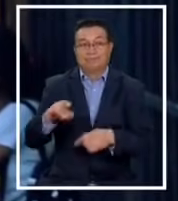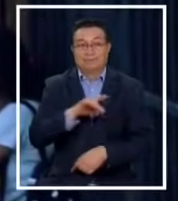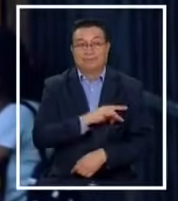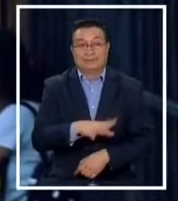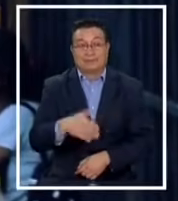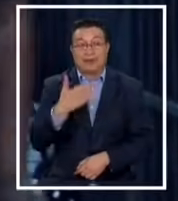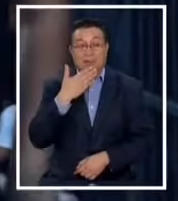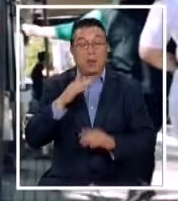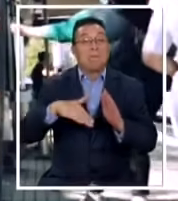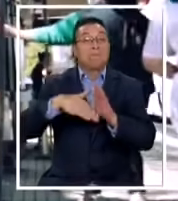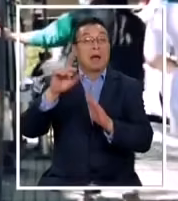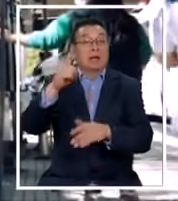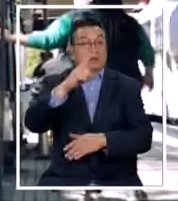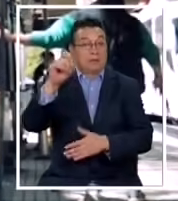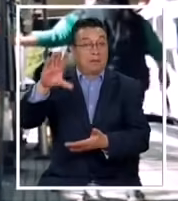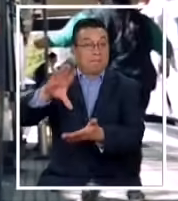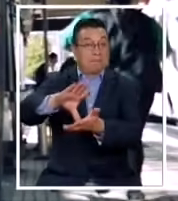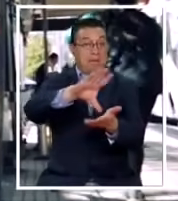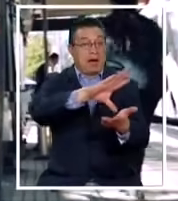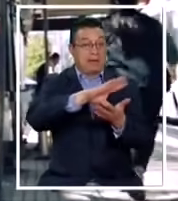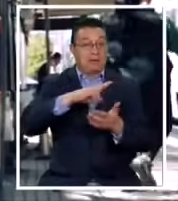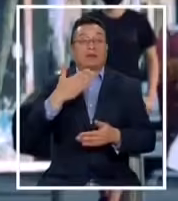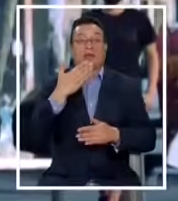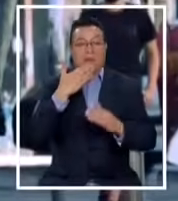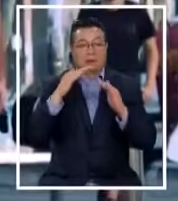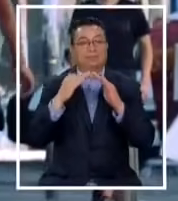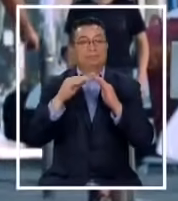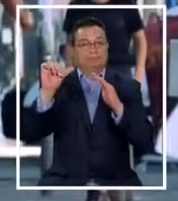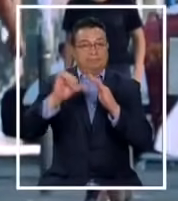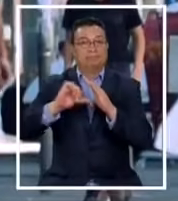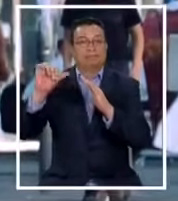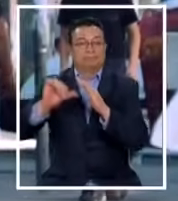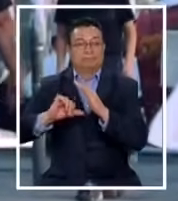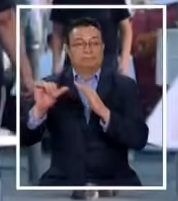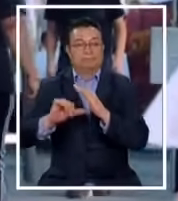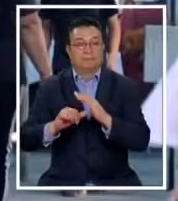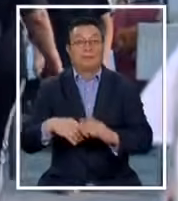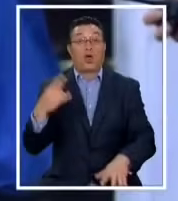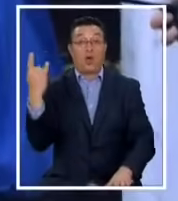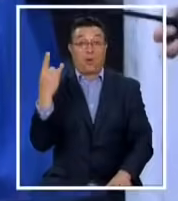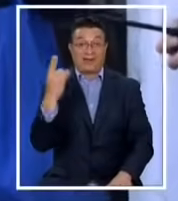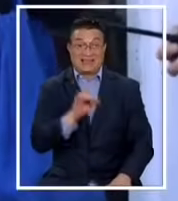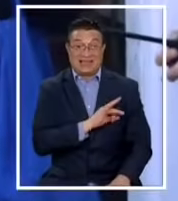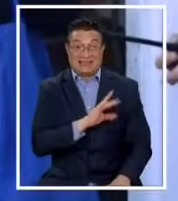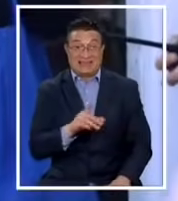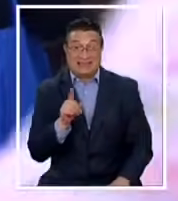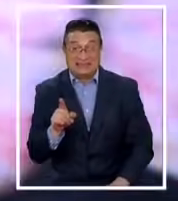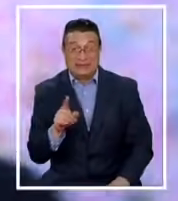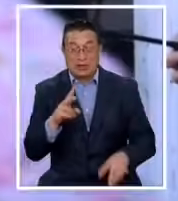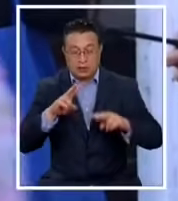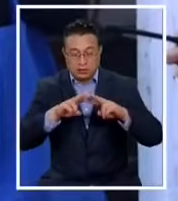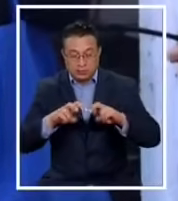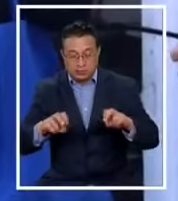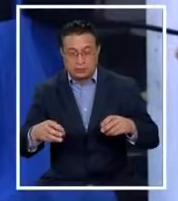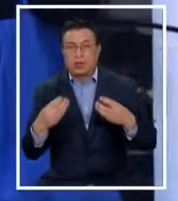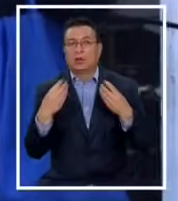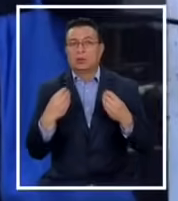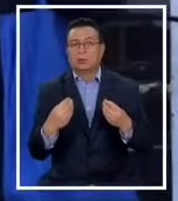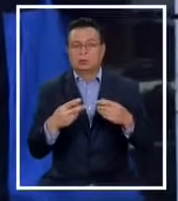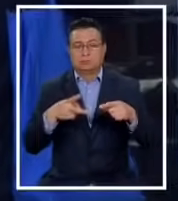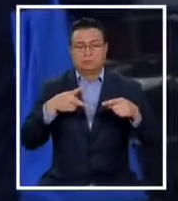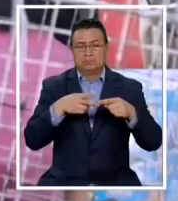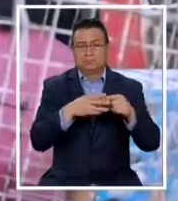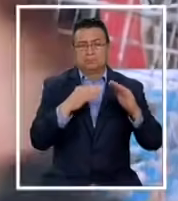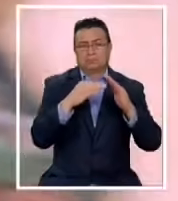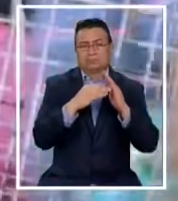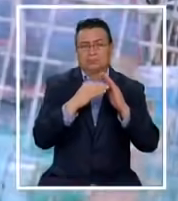más de 100 países también hay confinamientos. En la Universidad de Chile analizaron la efectividad de las